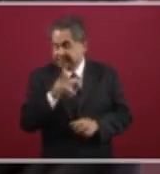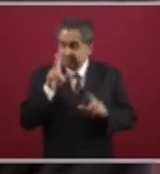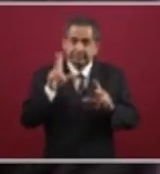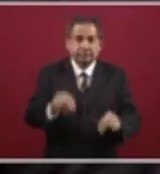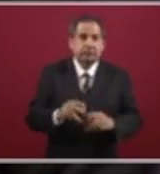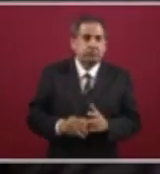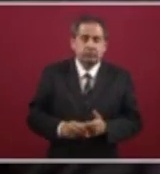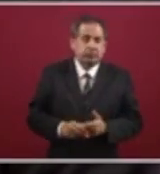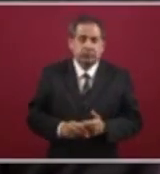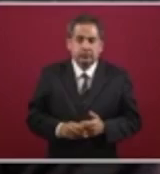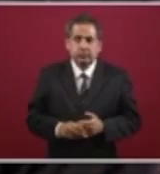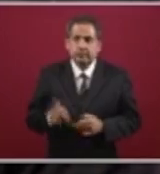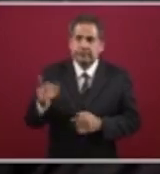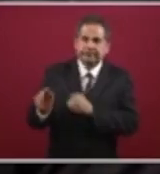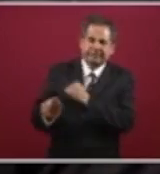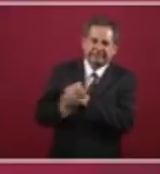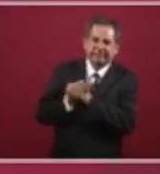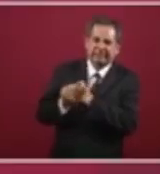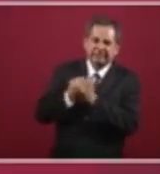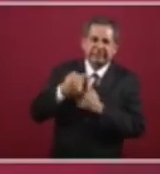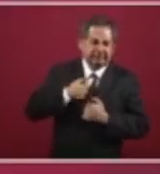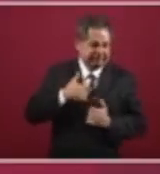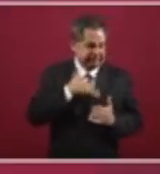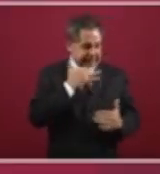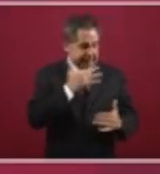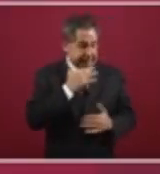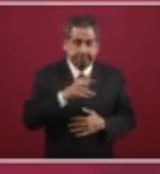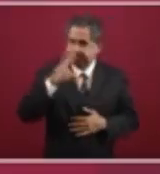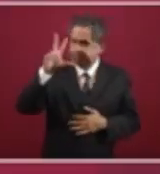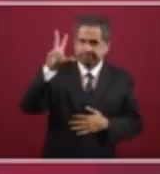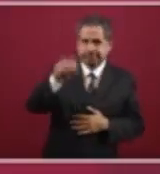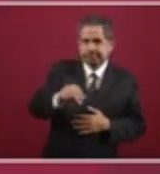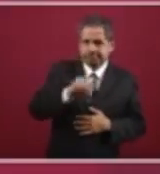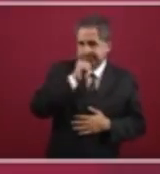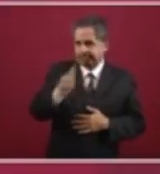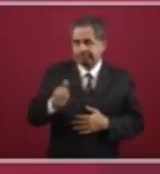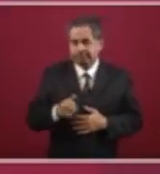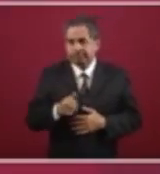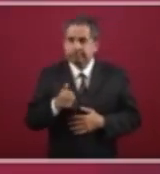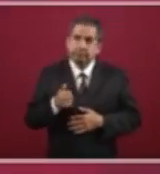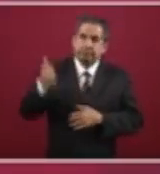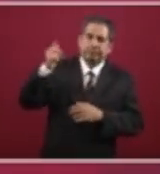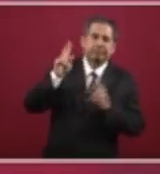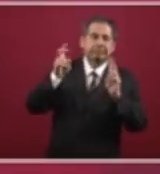No es de que me va a proteger mi padrino que tengo arriba.